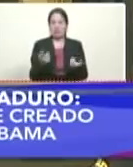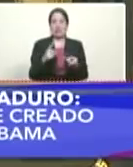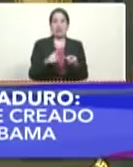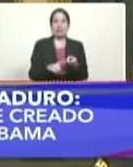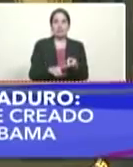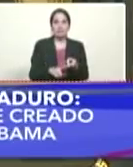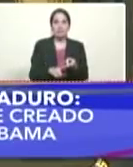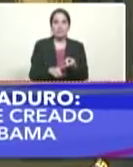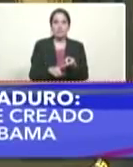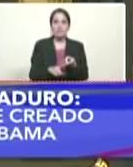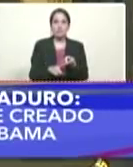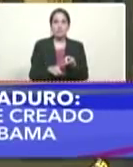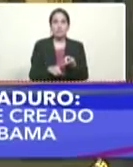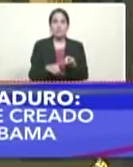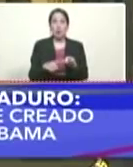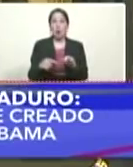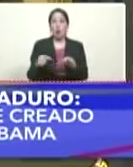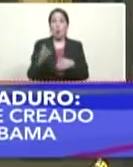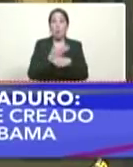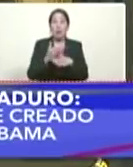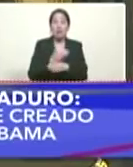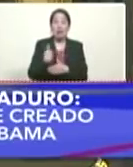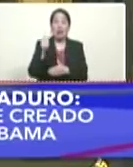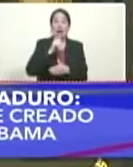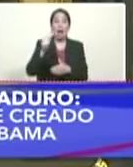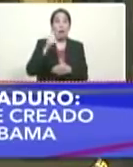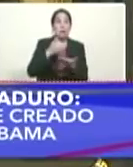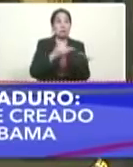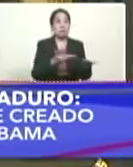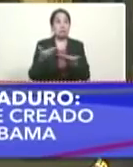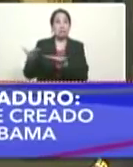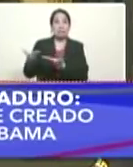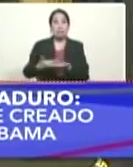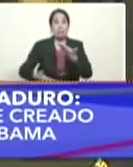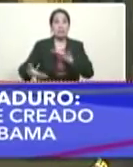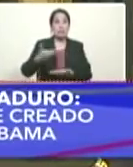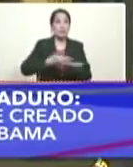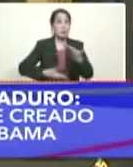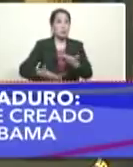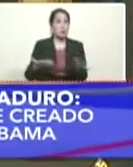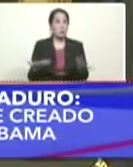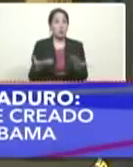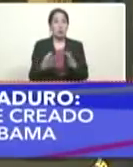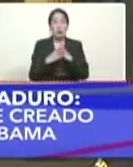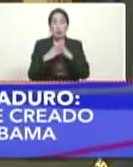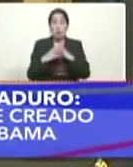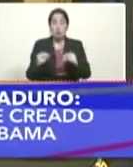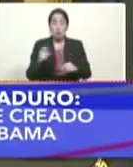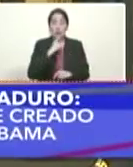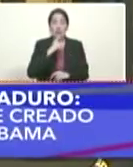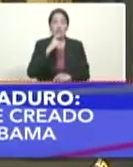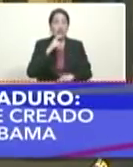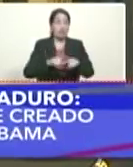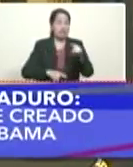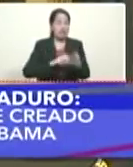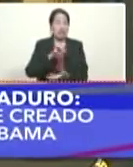y comenzar a compartir el agua y comenzar a compartir todas las vicisitudes